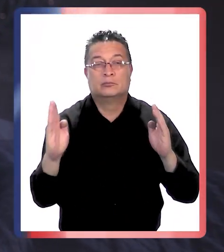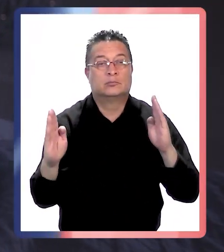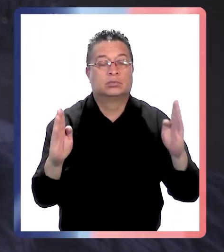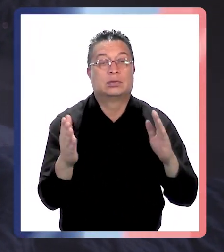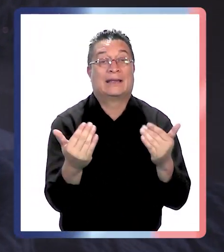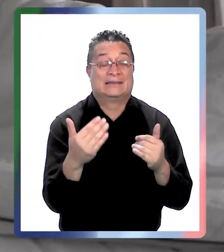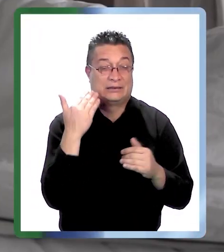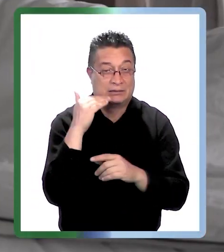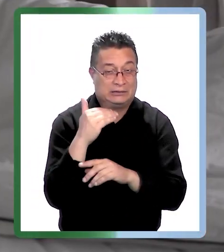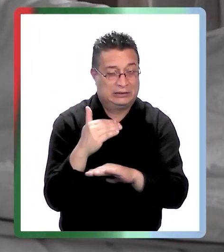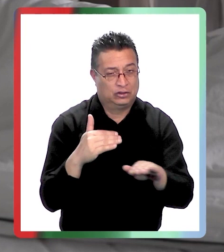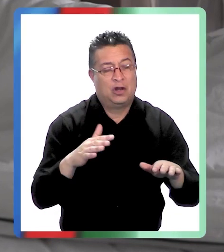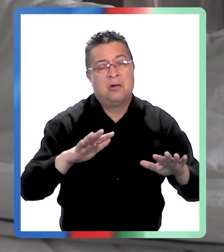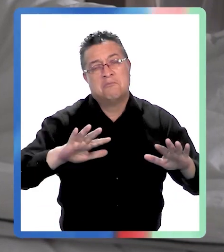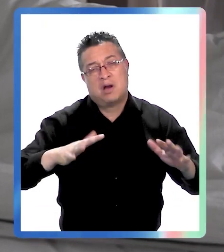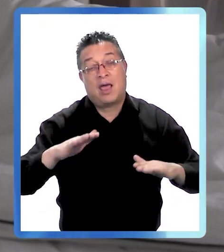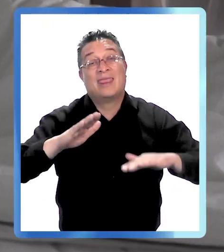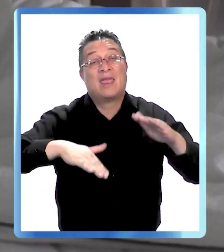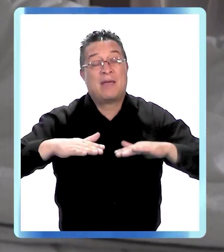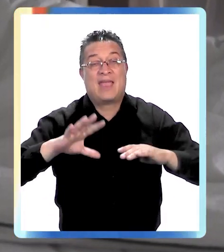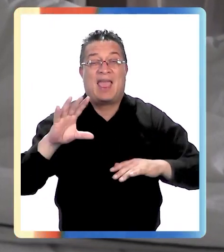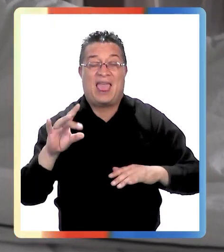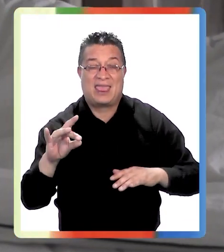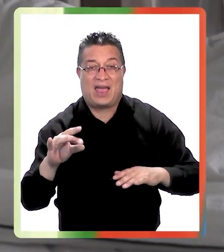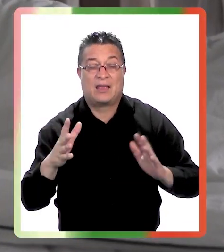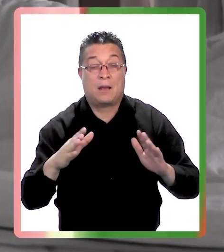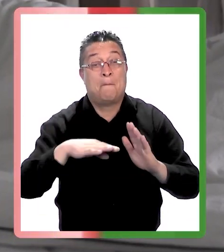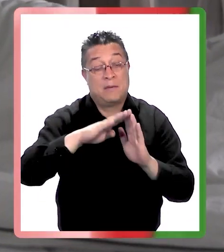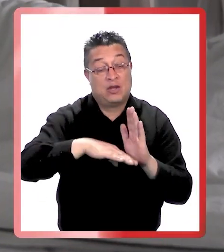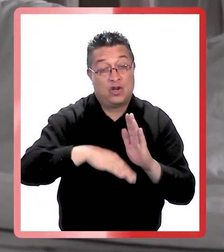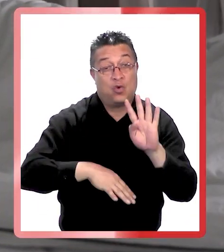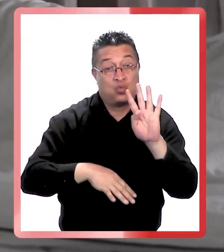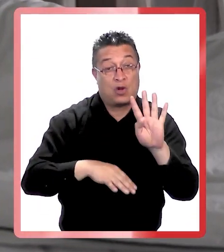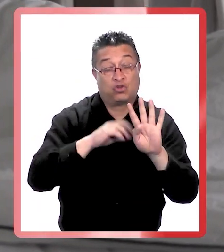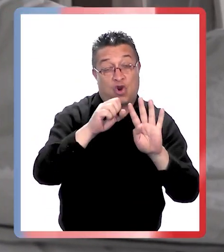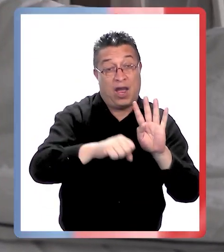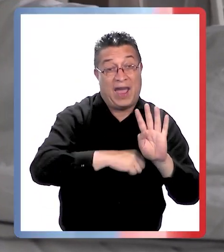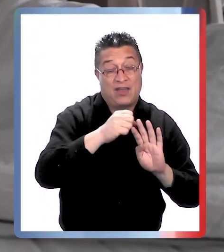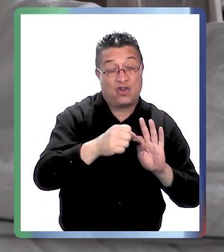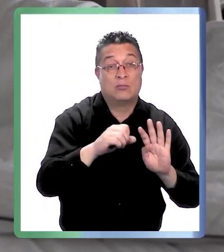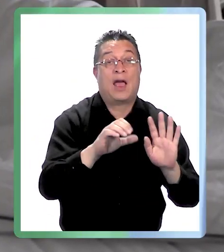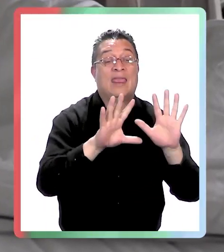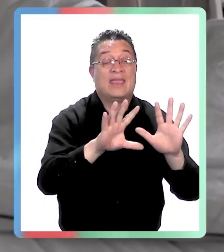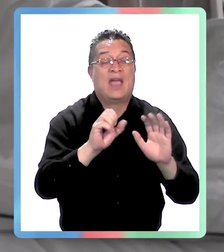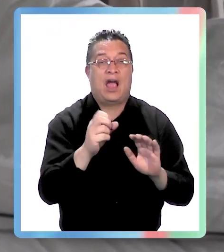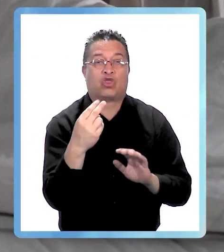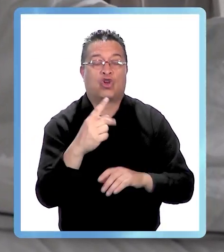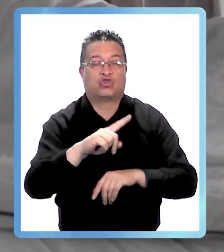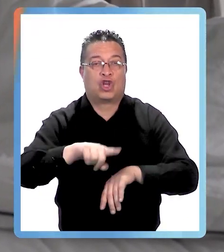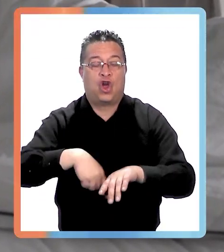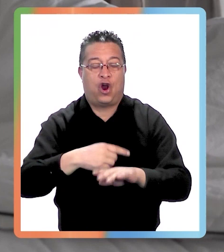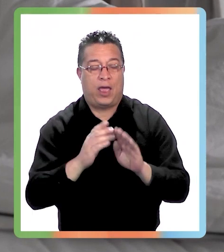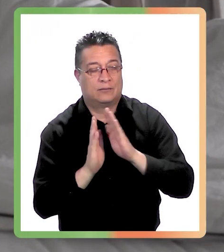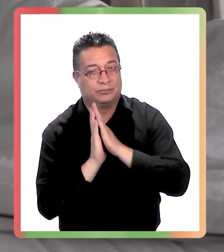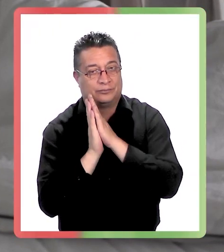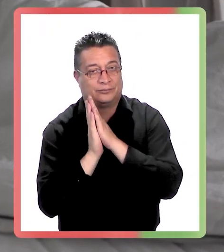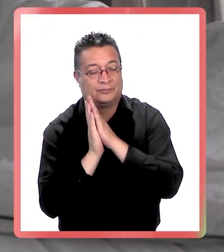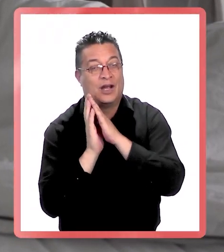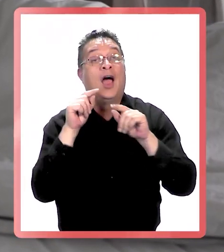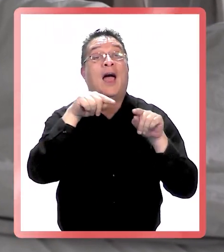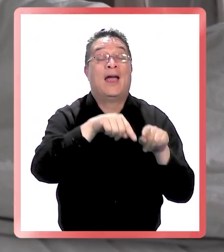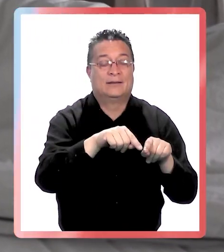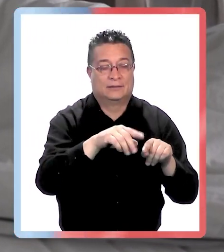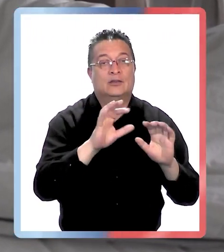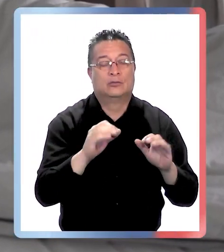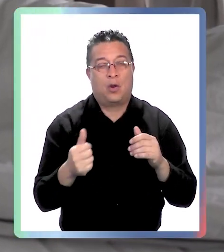que son en promedio más o menos, depende de la edad, pero entre menores de 4 años requieren más o menos de 10 a 12 horas diarias de sueño, y eso se